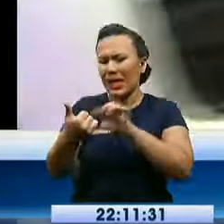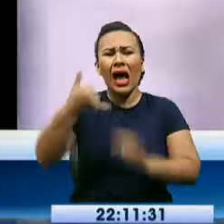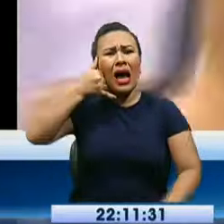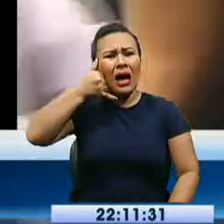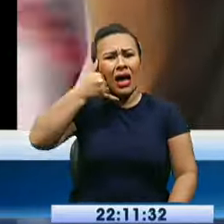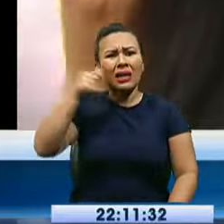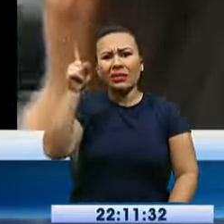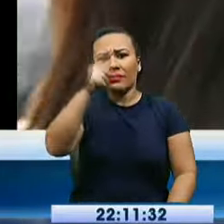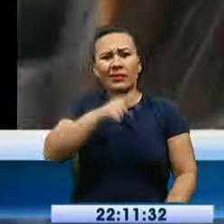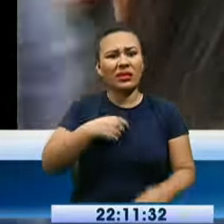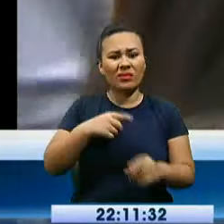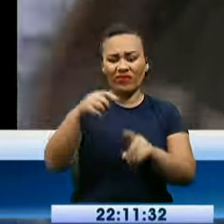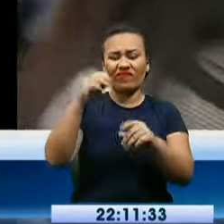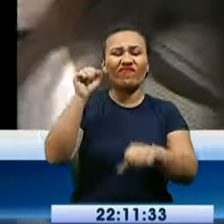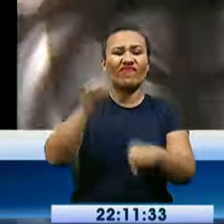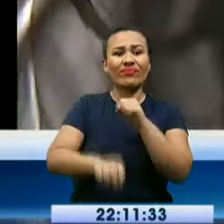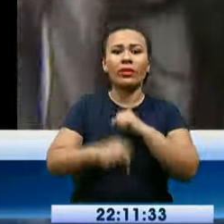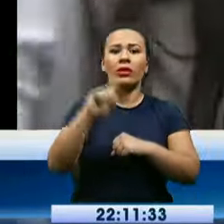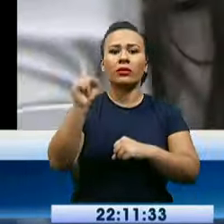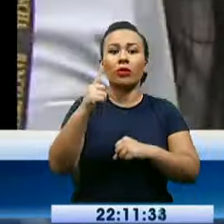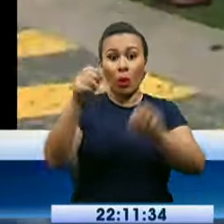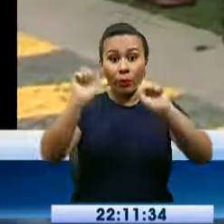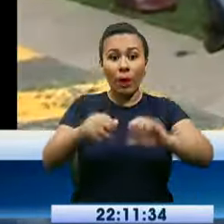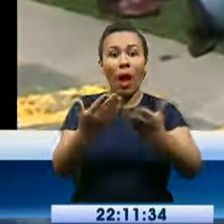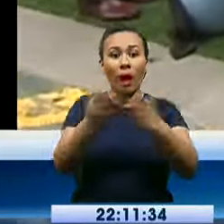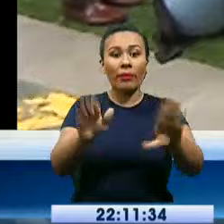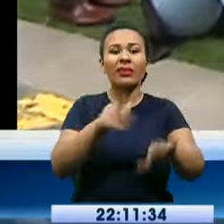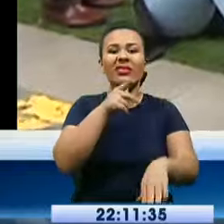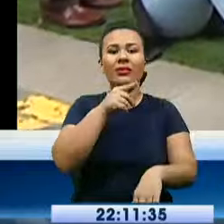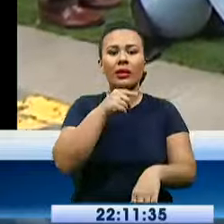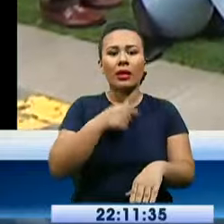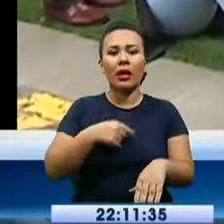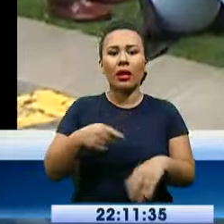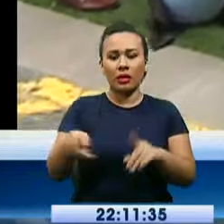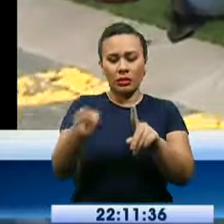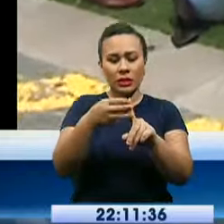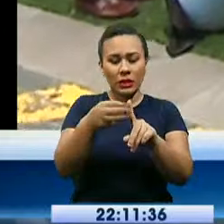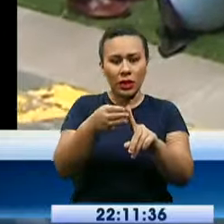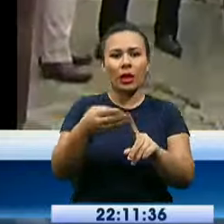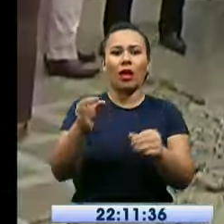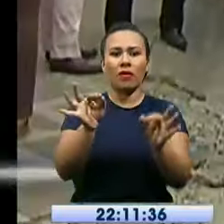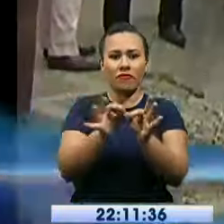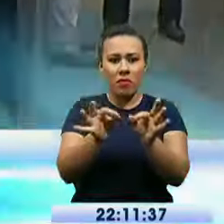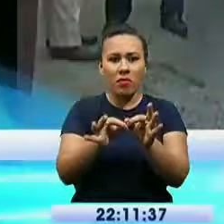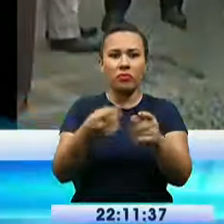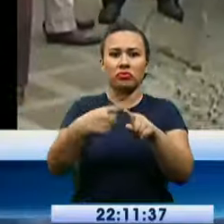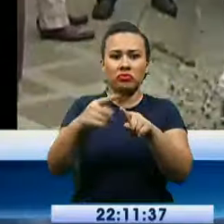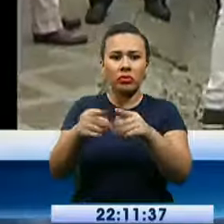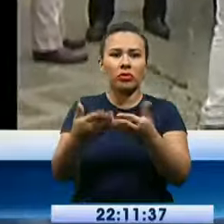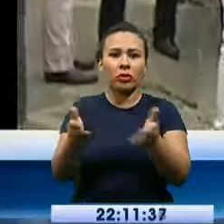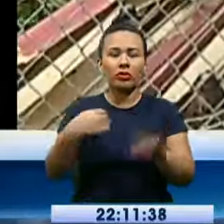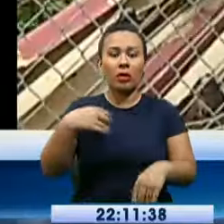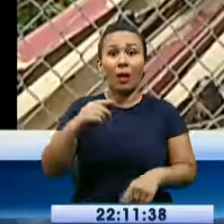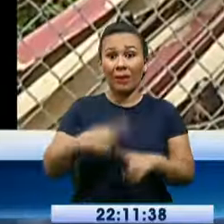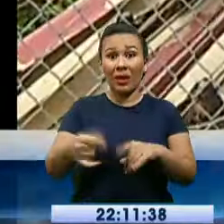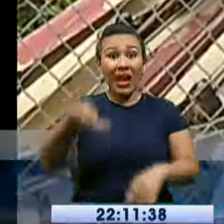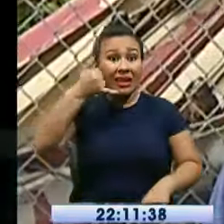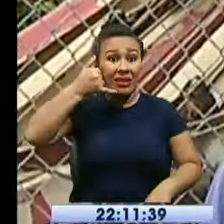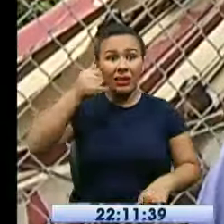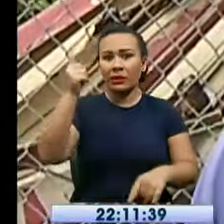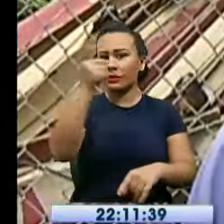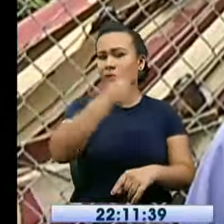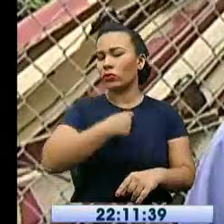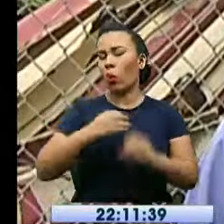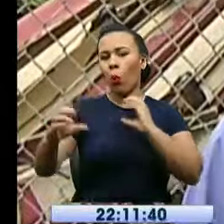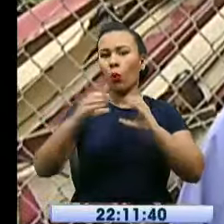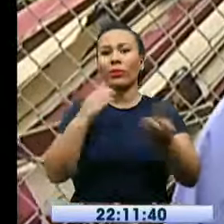telefónica. Solo estuvo habilitado el servicio de redes sociales. No puedo comunicarme en estos momentos. Anoche también sufrimos en